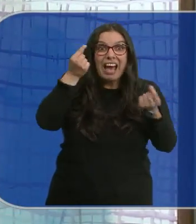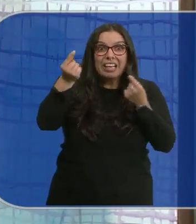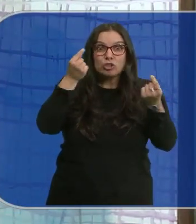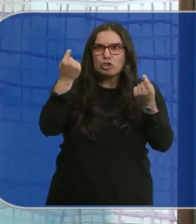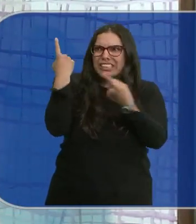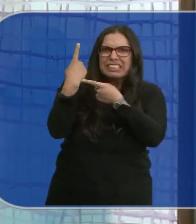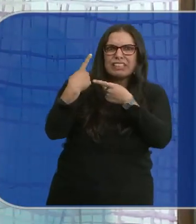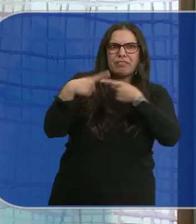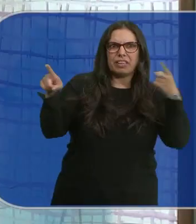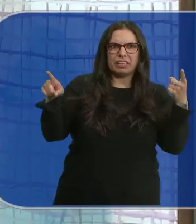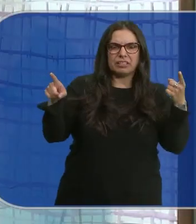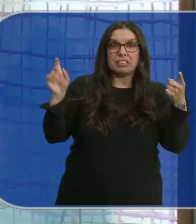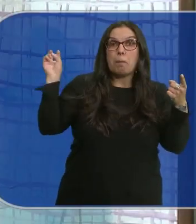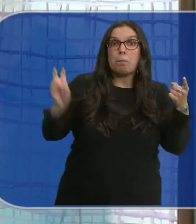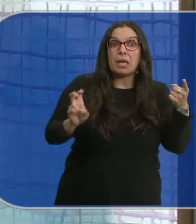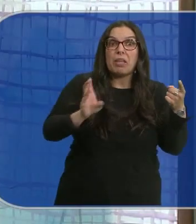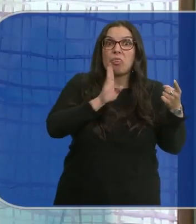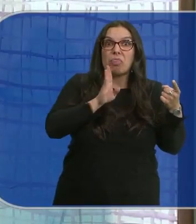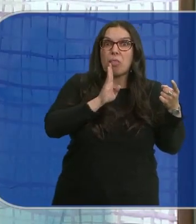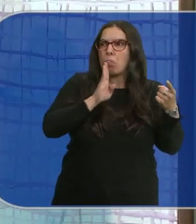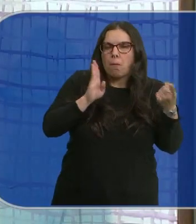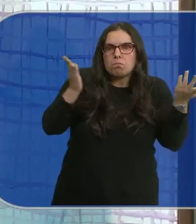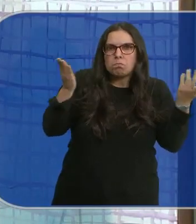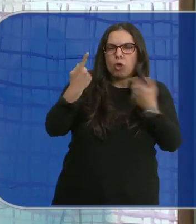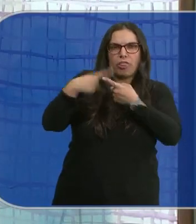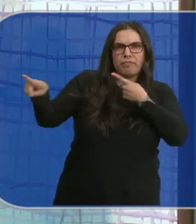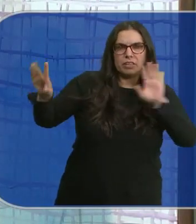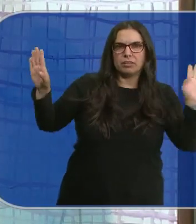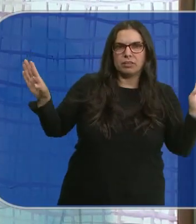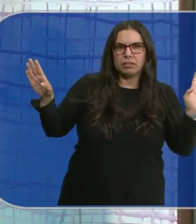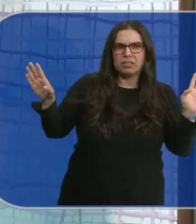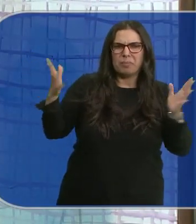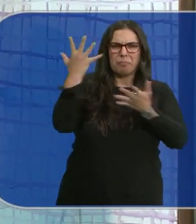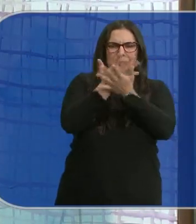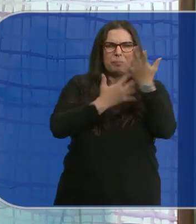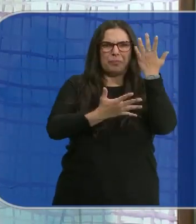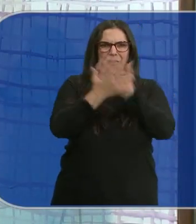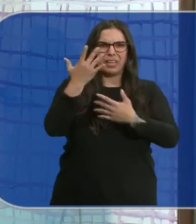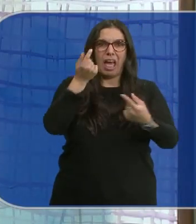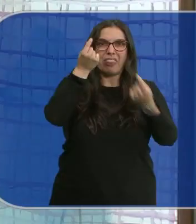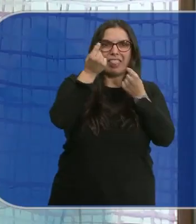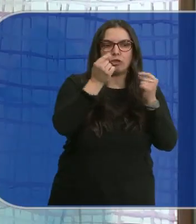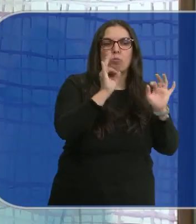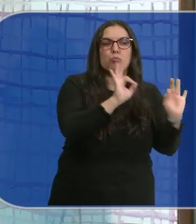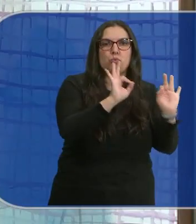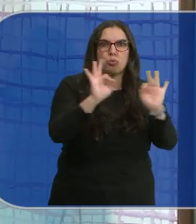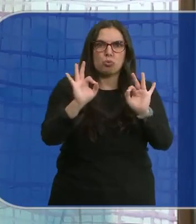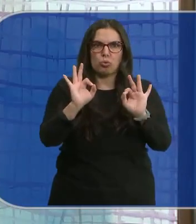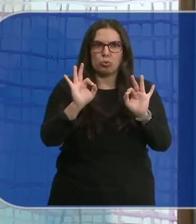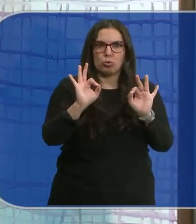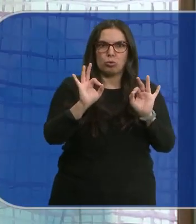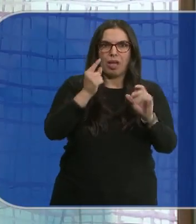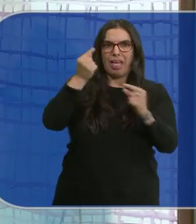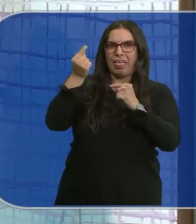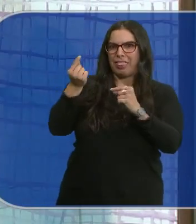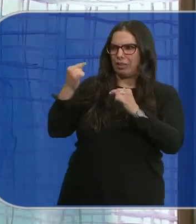totalmente diferentes, de fuentes totalmente diferentes, mezclando datos puntuales con